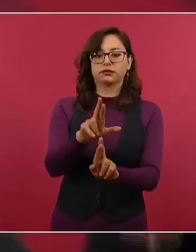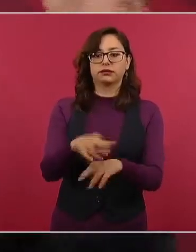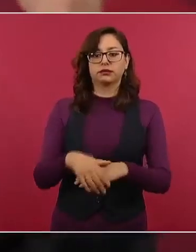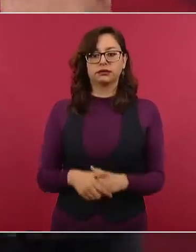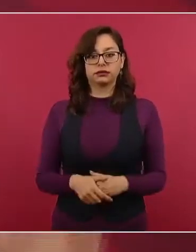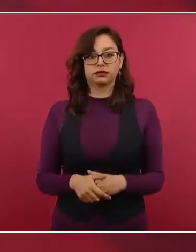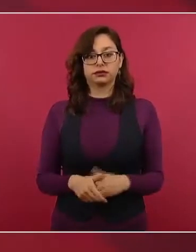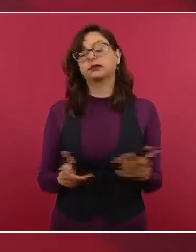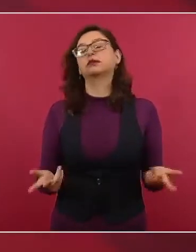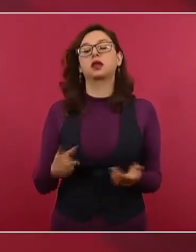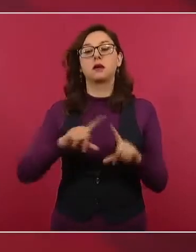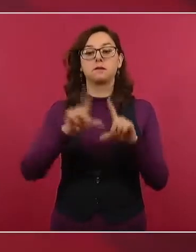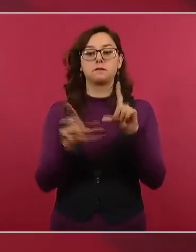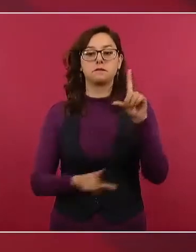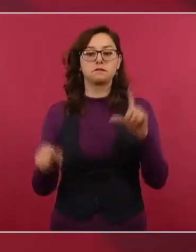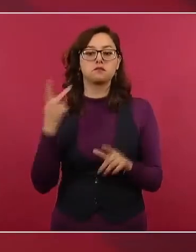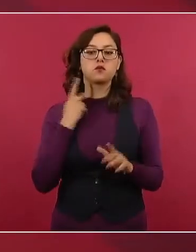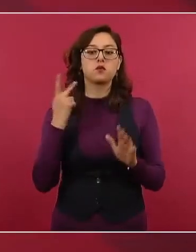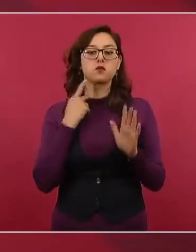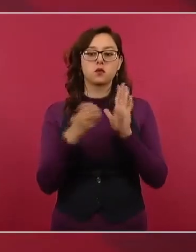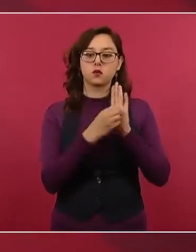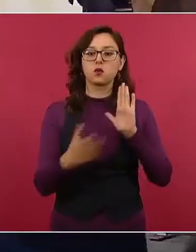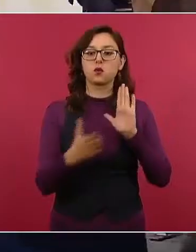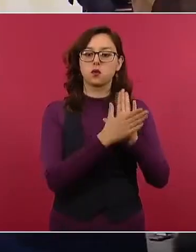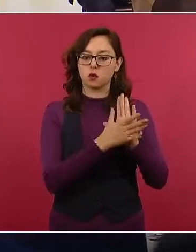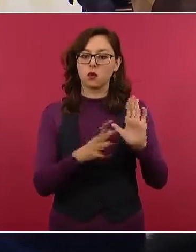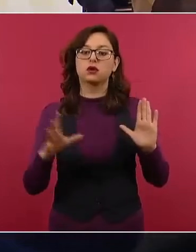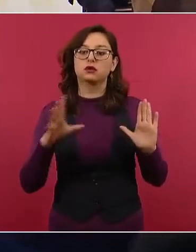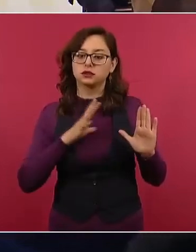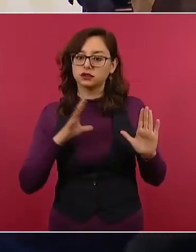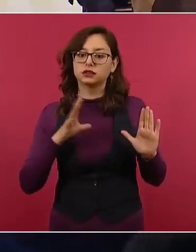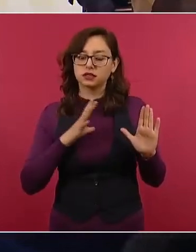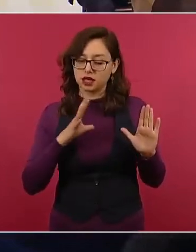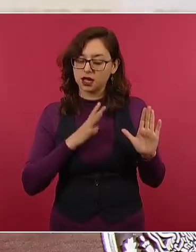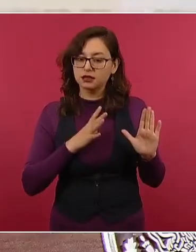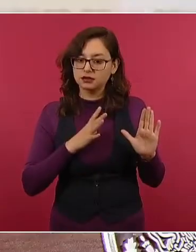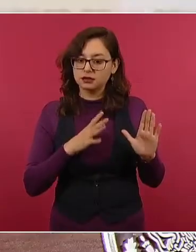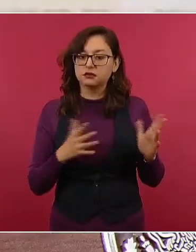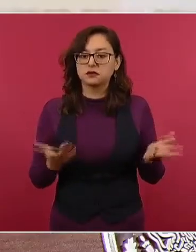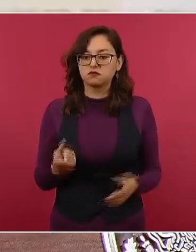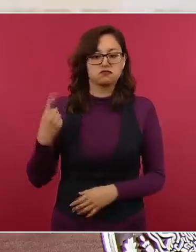Entonces, esa es la política de México y es la que vamos a aplicar.